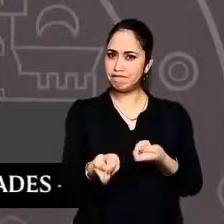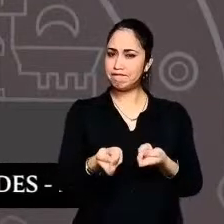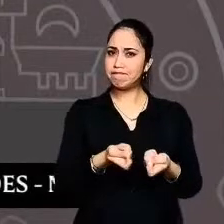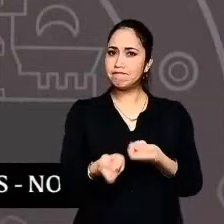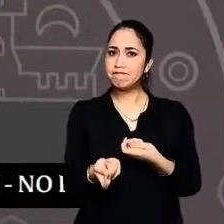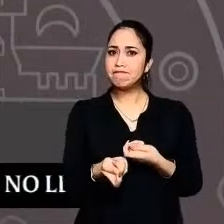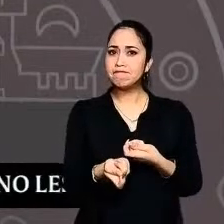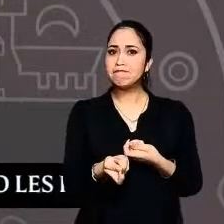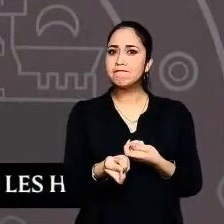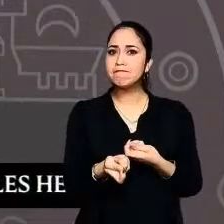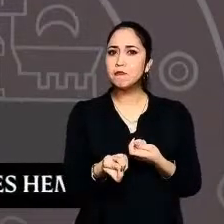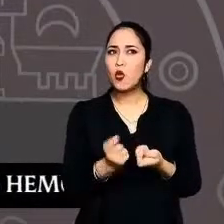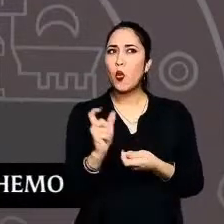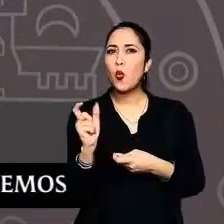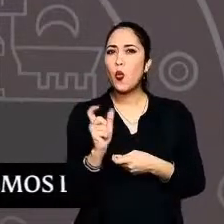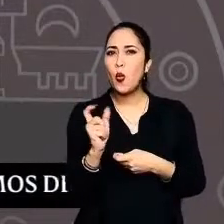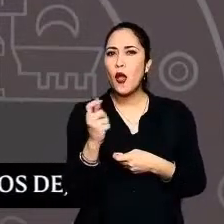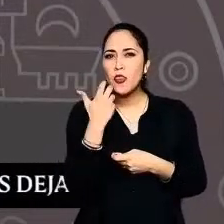sus